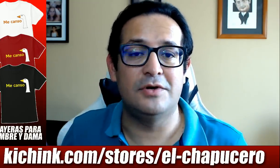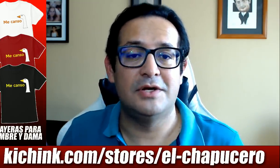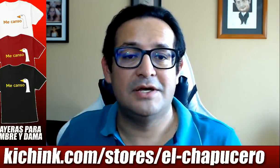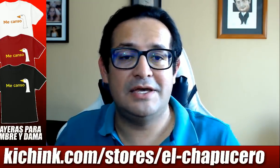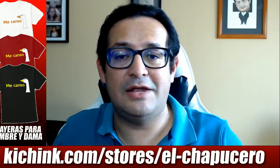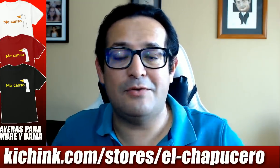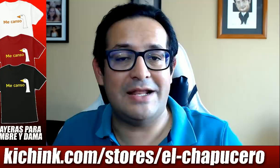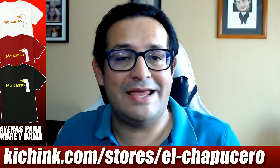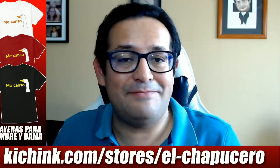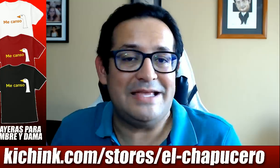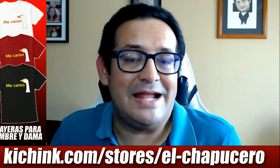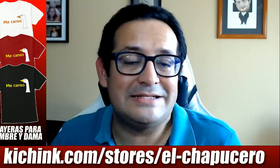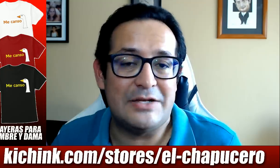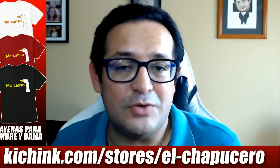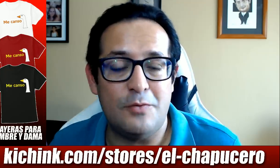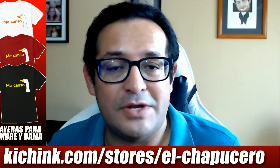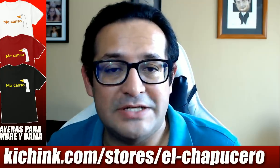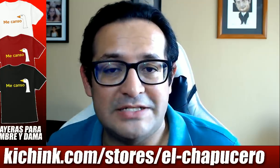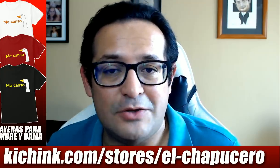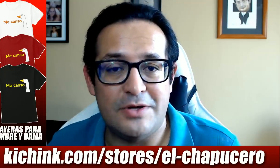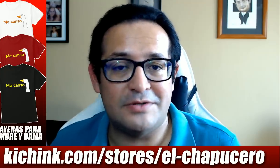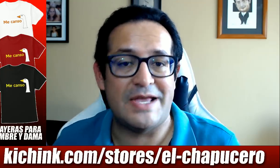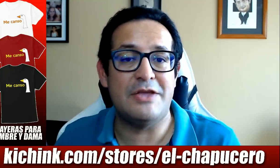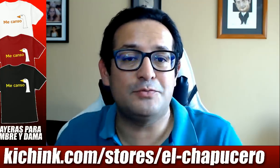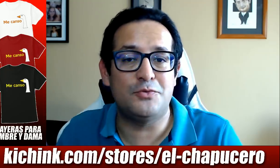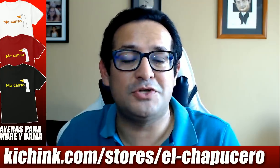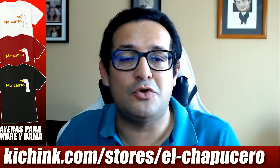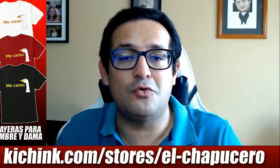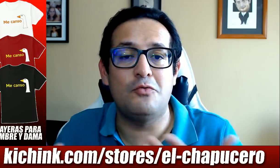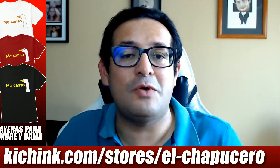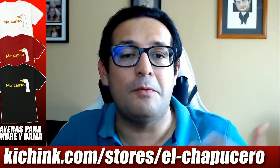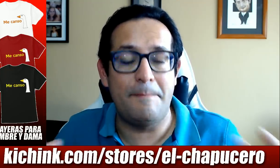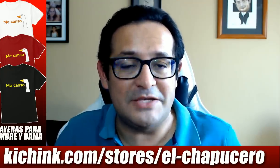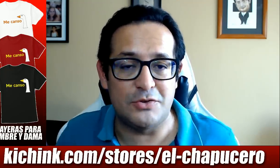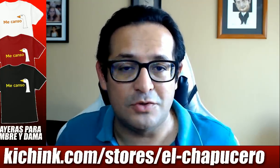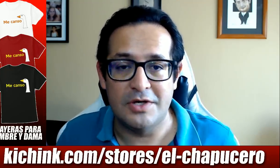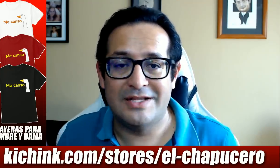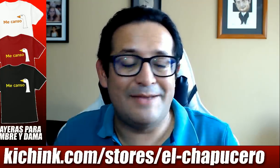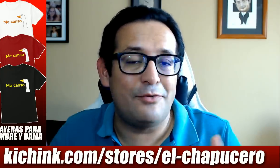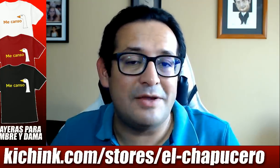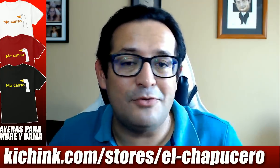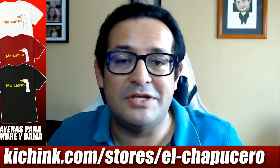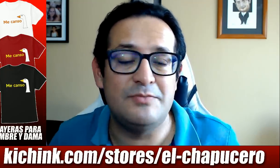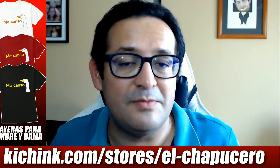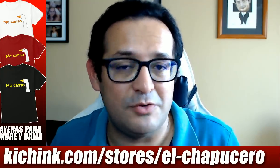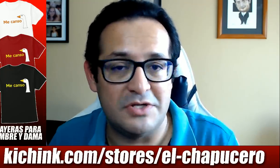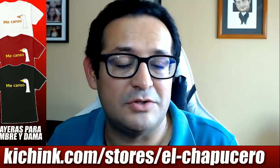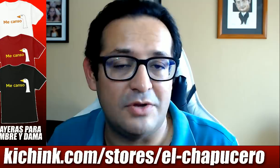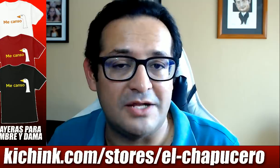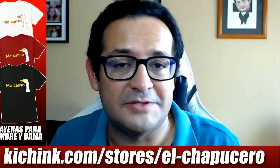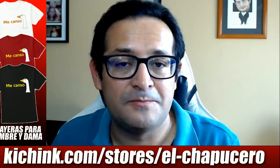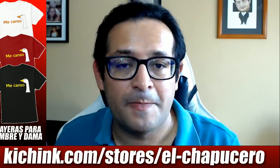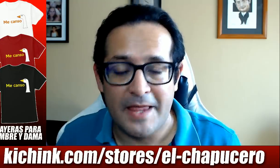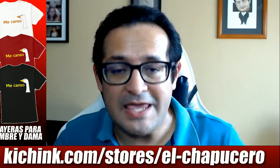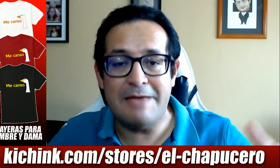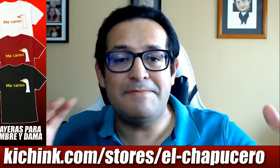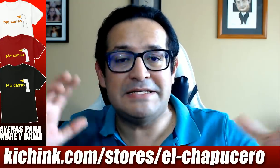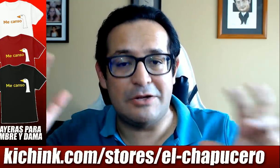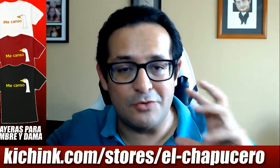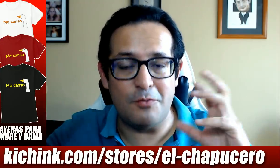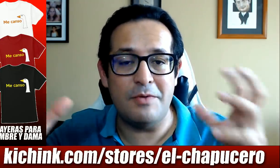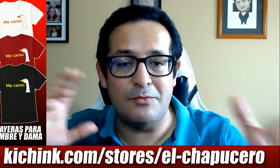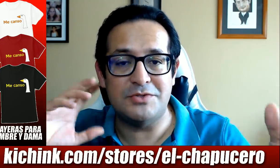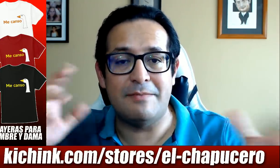y en lugar de tirarse al suelo por así decirlo ellos pusieron un nuevo piso de por ejemplo 10 mil millones de dólares y